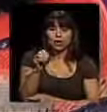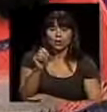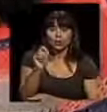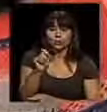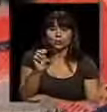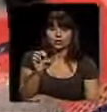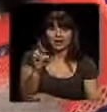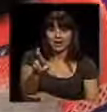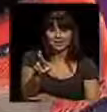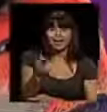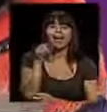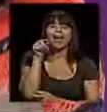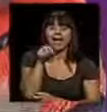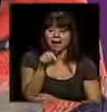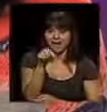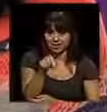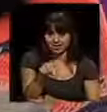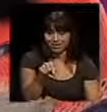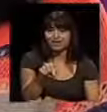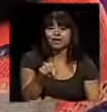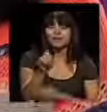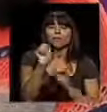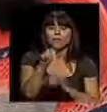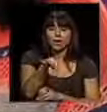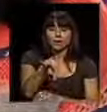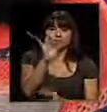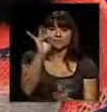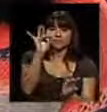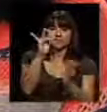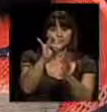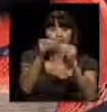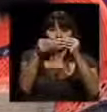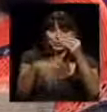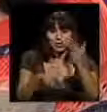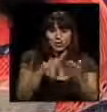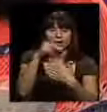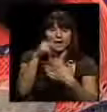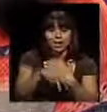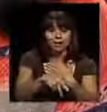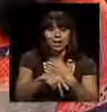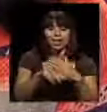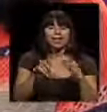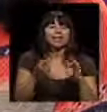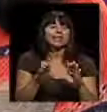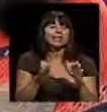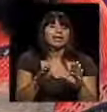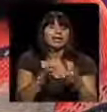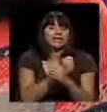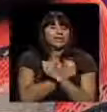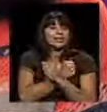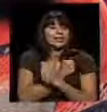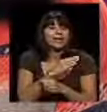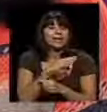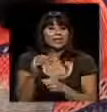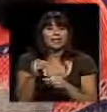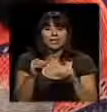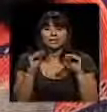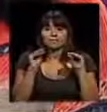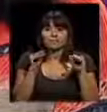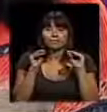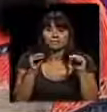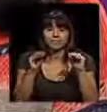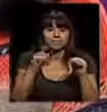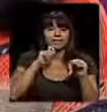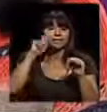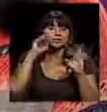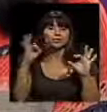www.mep.go.cr. Ahí ustedes encuentran el programa de afectividad y educación integral de la sexualidad para que lo leen, lo analicen, ¿verdad? Y